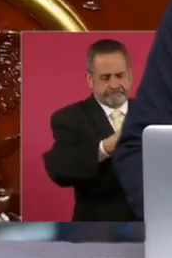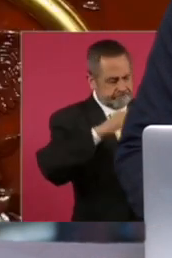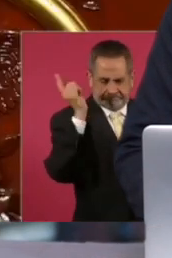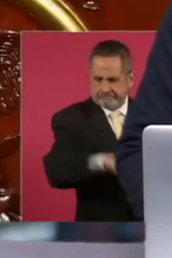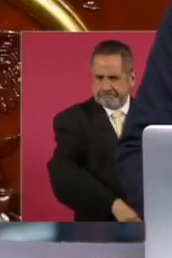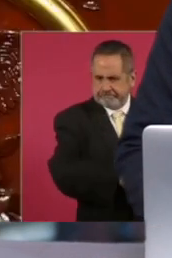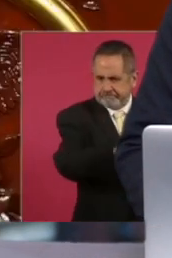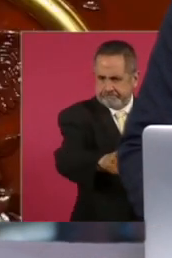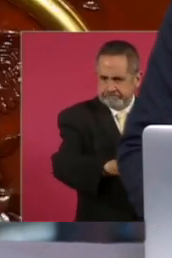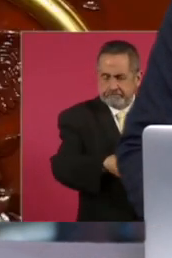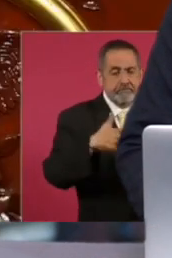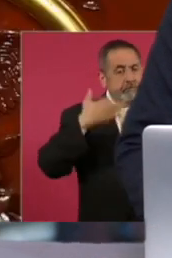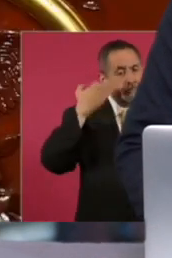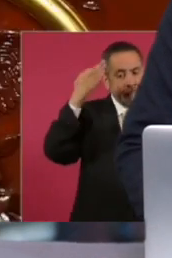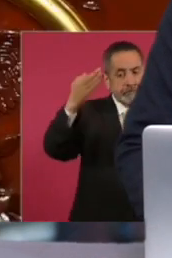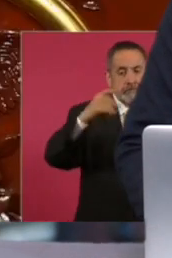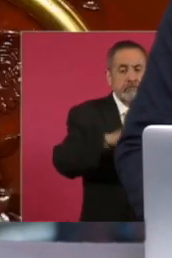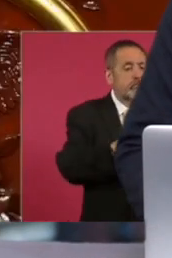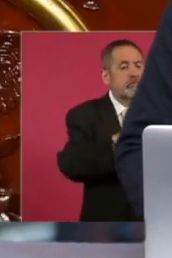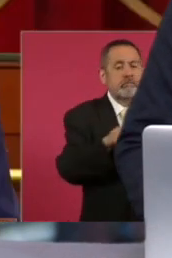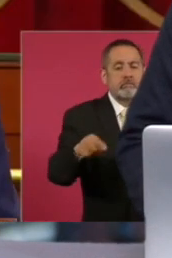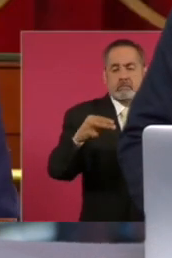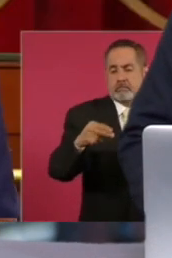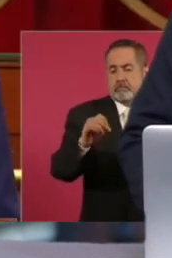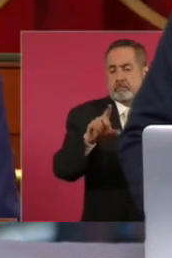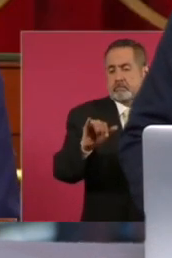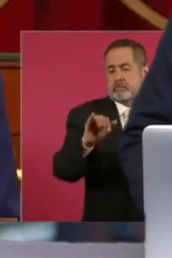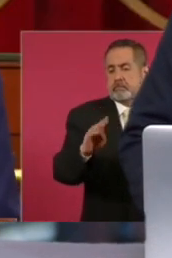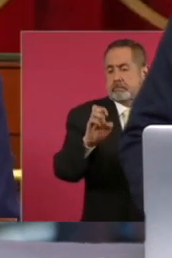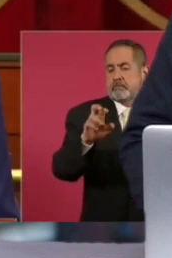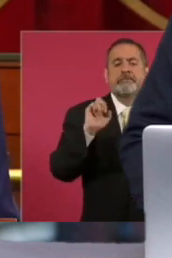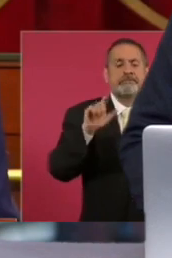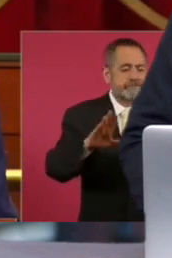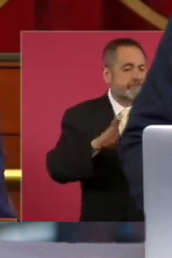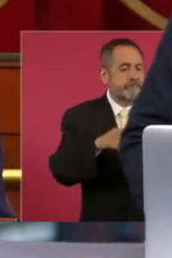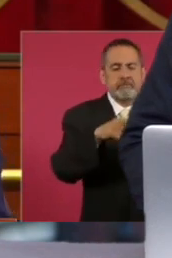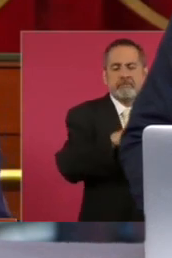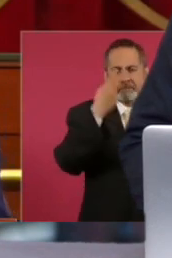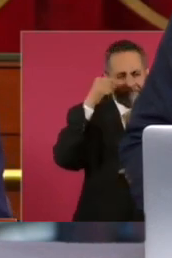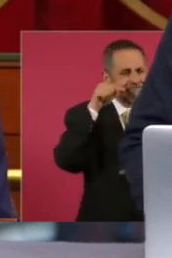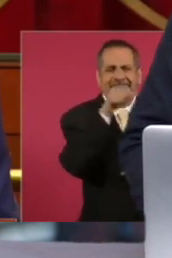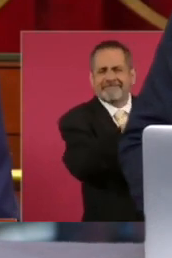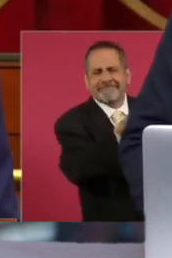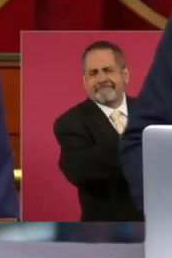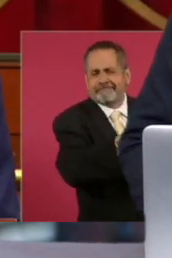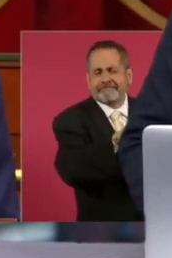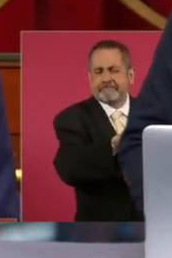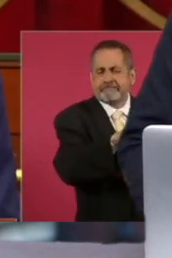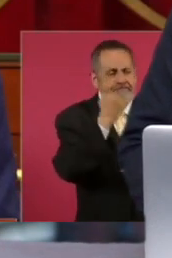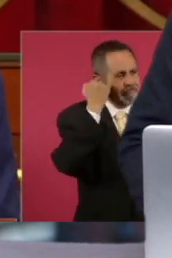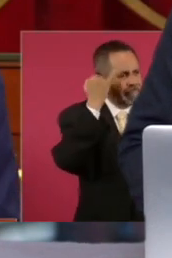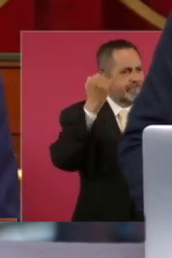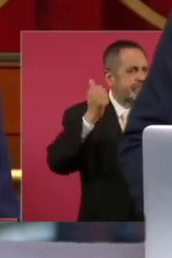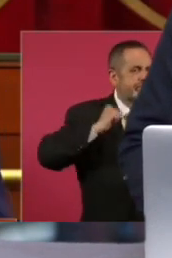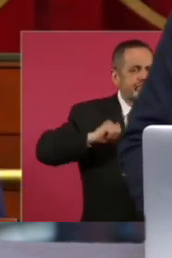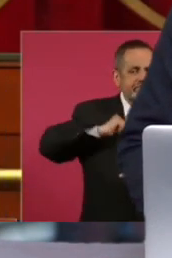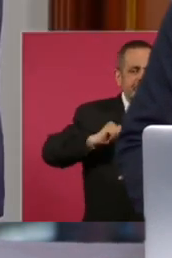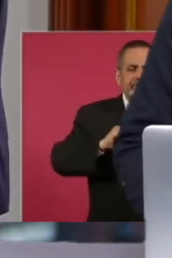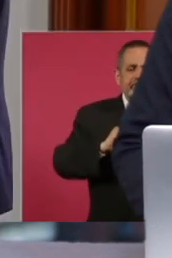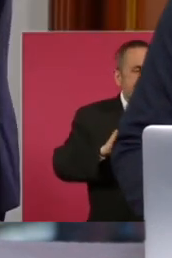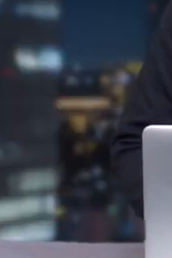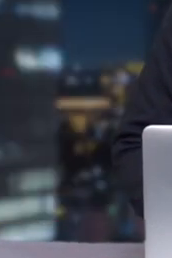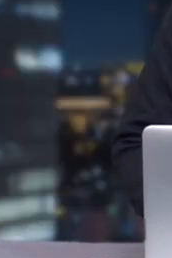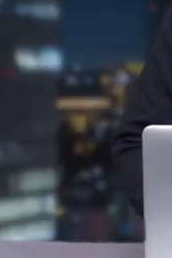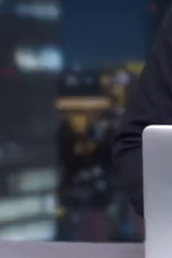actual administración y brindarlo para que el cambio sea complicado si es que regresan los otros en